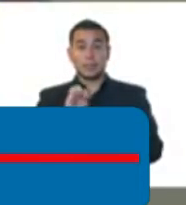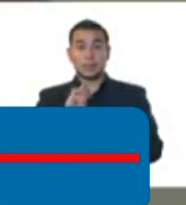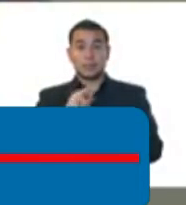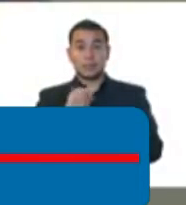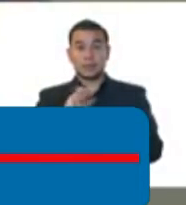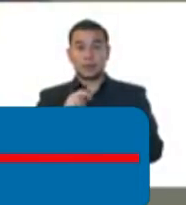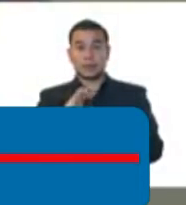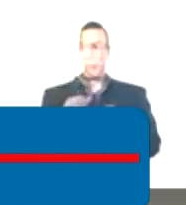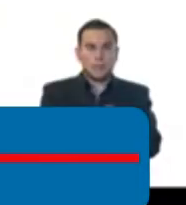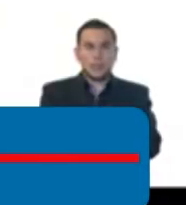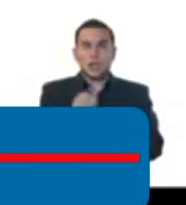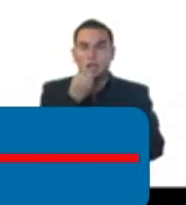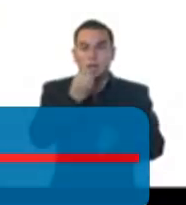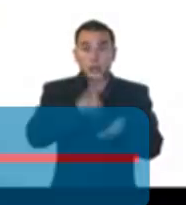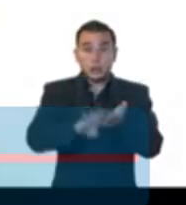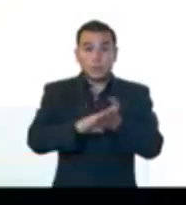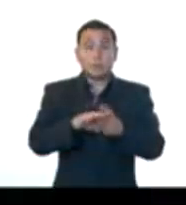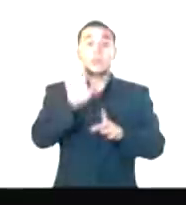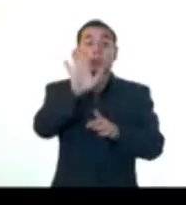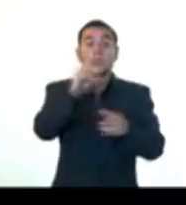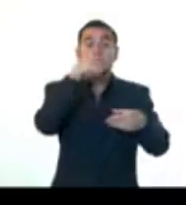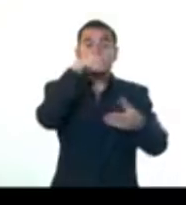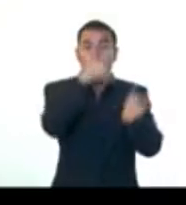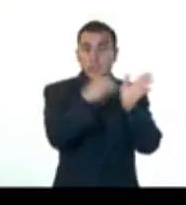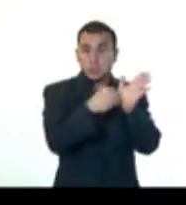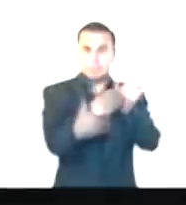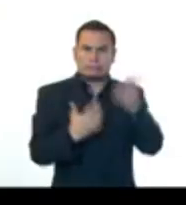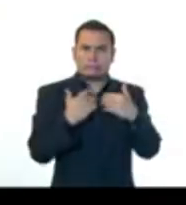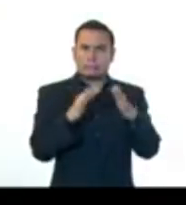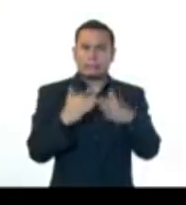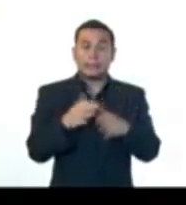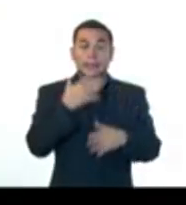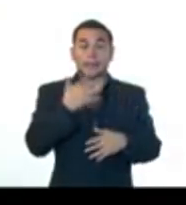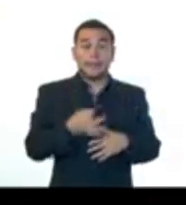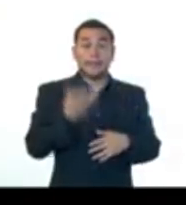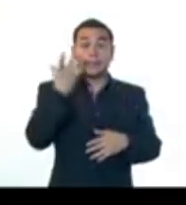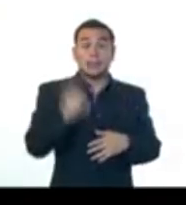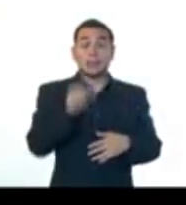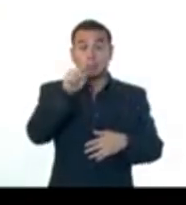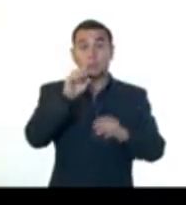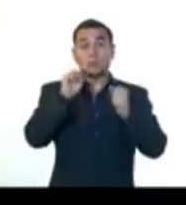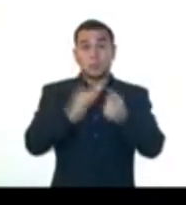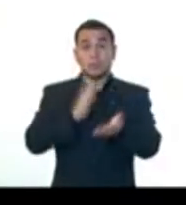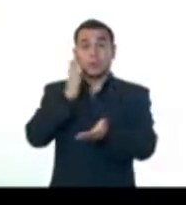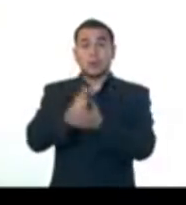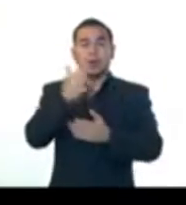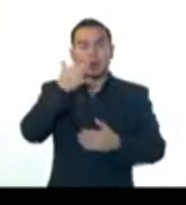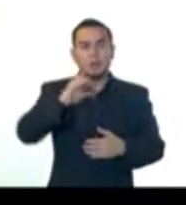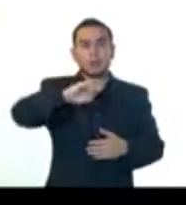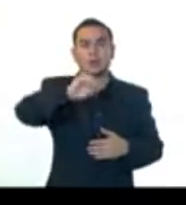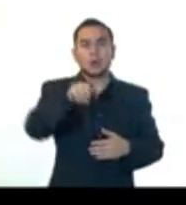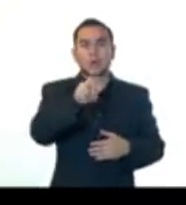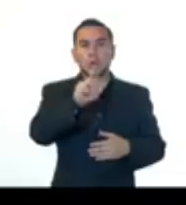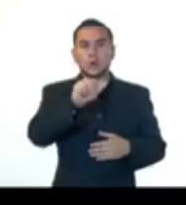19 puntos gold punto se ve esto es digitar su número de dui apretan allí y dice el día que lo puede retirar en el caso de juan que es la